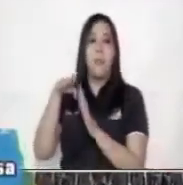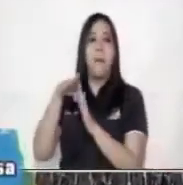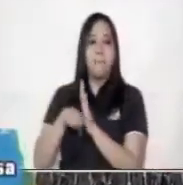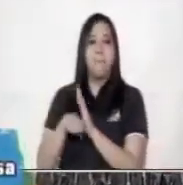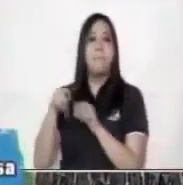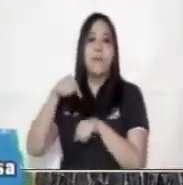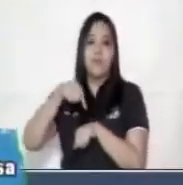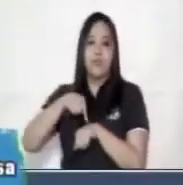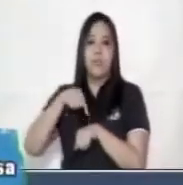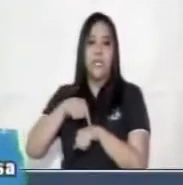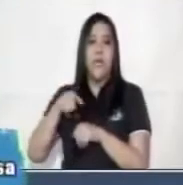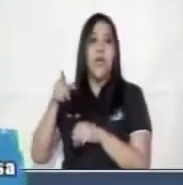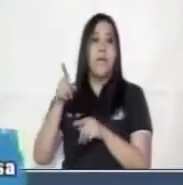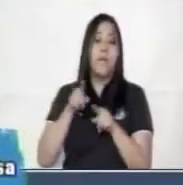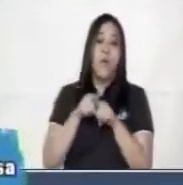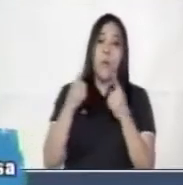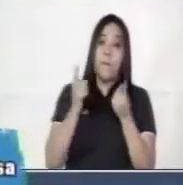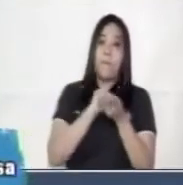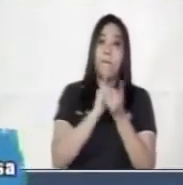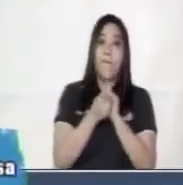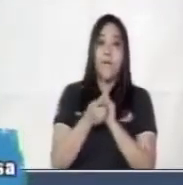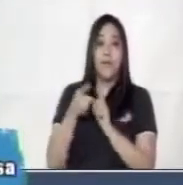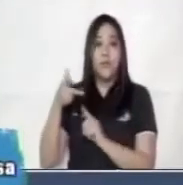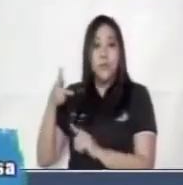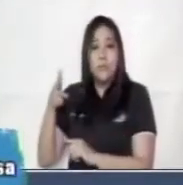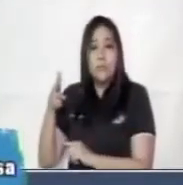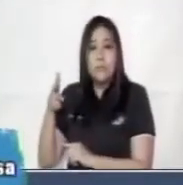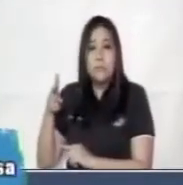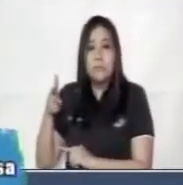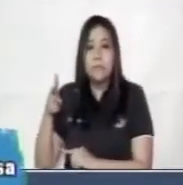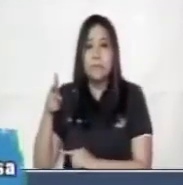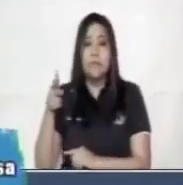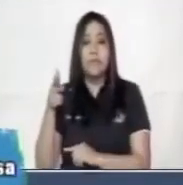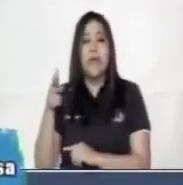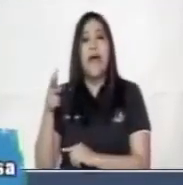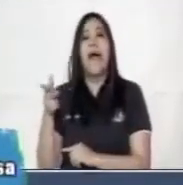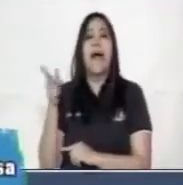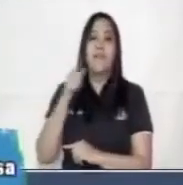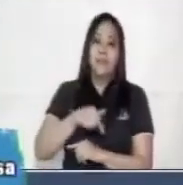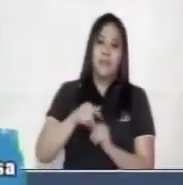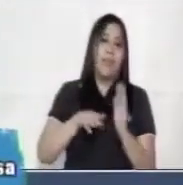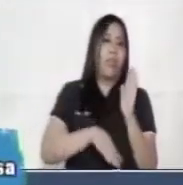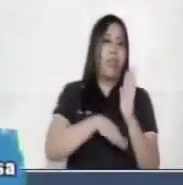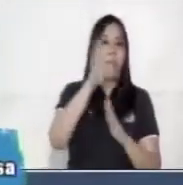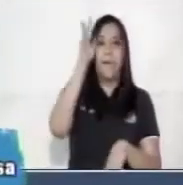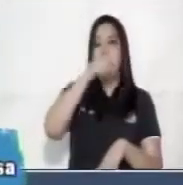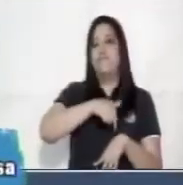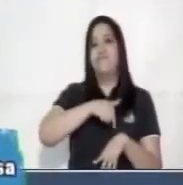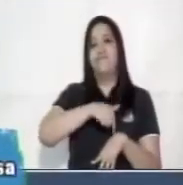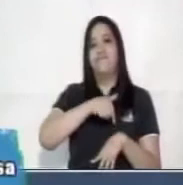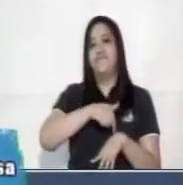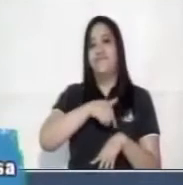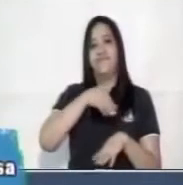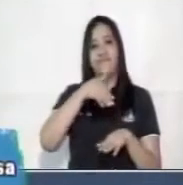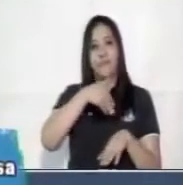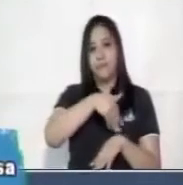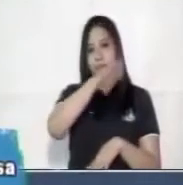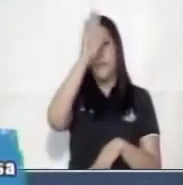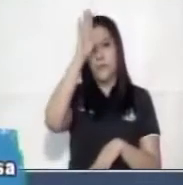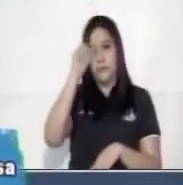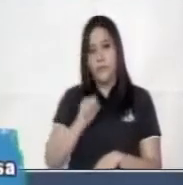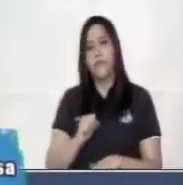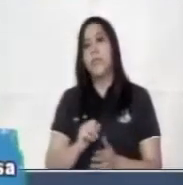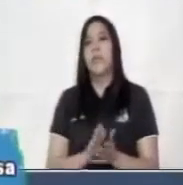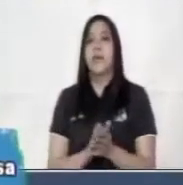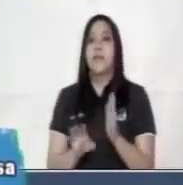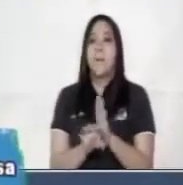son relaciones inversas. Una aumenta y otra disminuye. La cantidad de máquinas para hacer un trabajo y